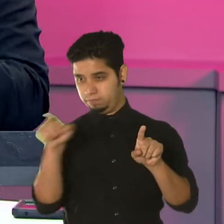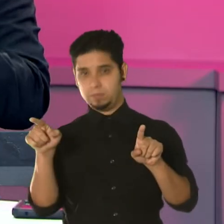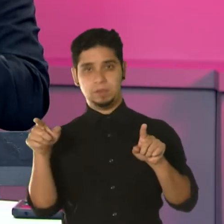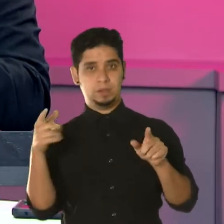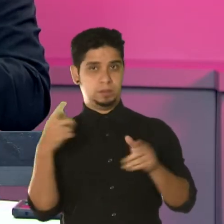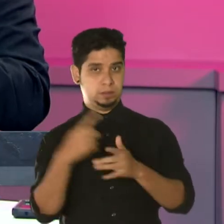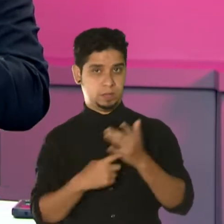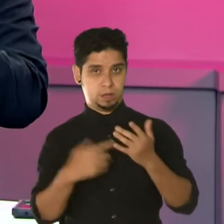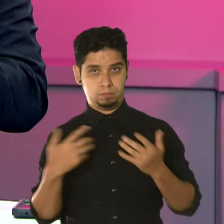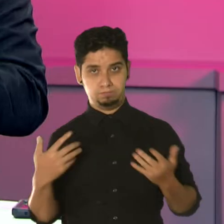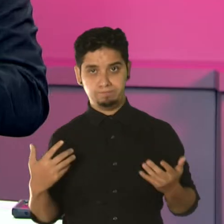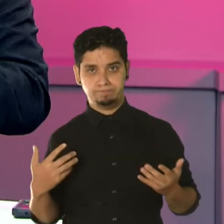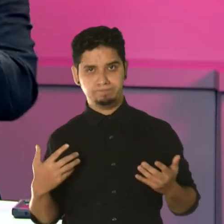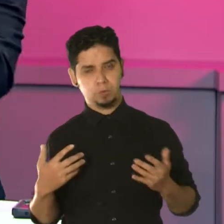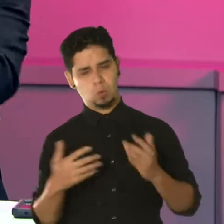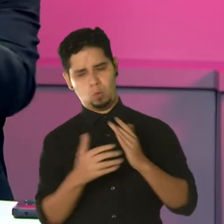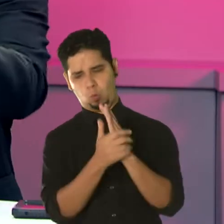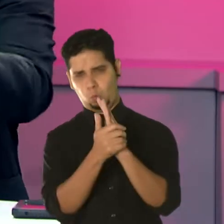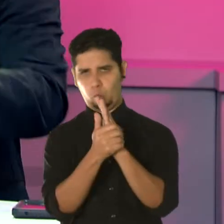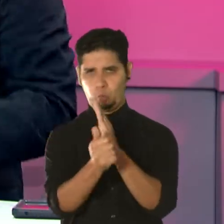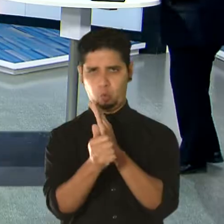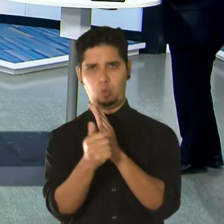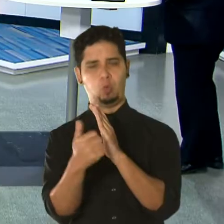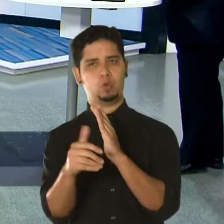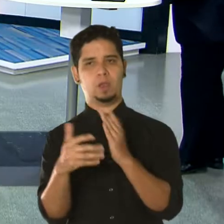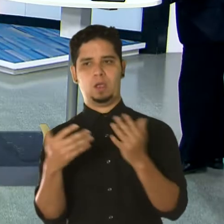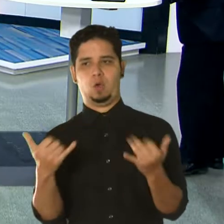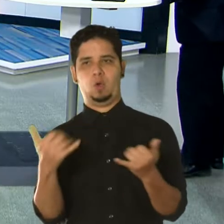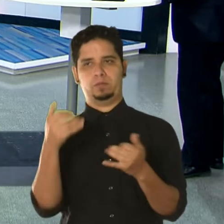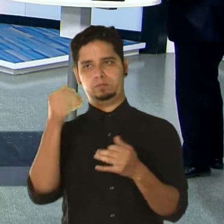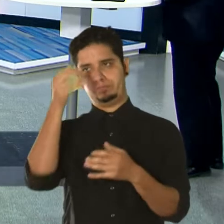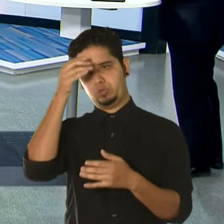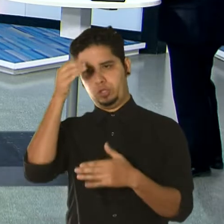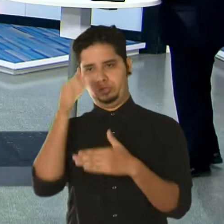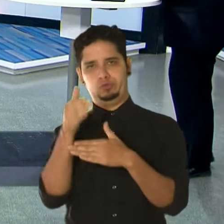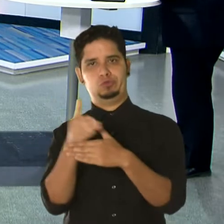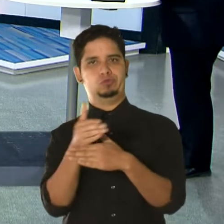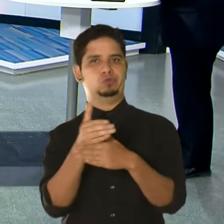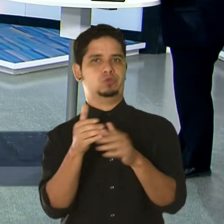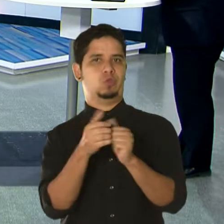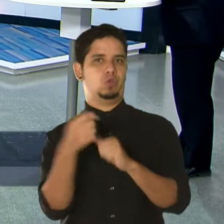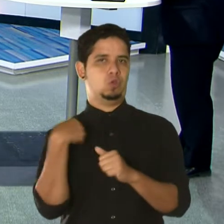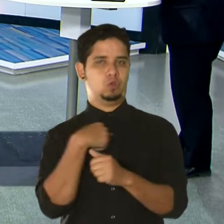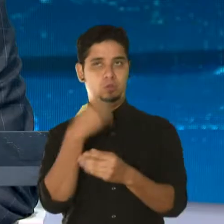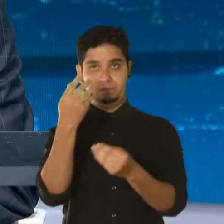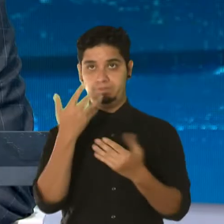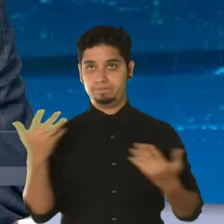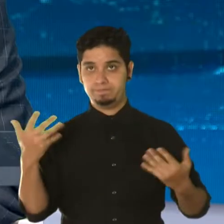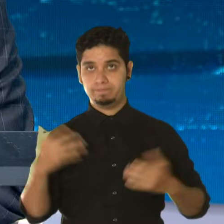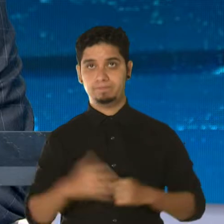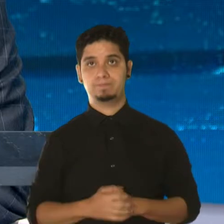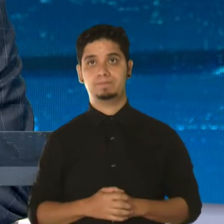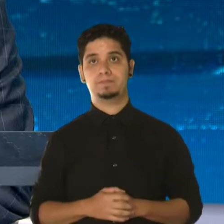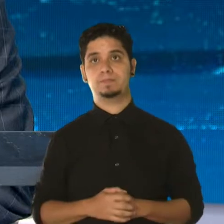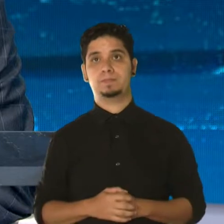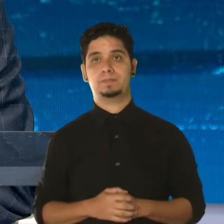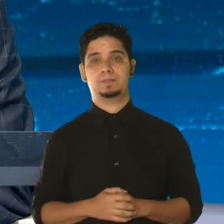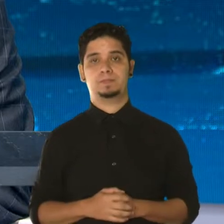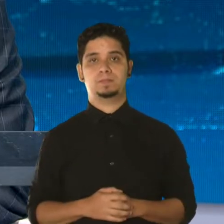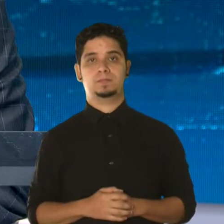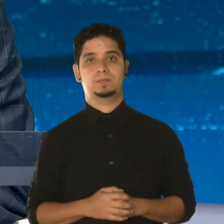nombre de nuestra isla en alto y están aquí compartiendo su conocimiento hoy con nosotros. Pero a raíz